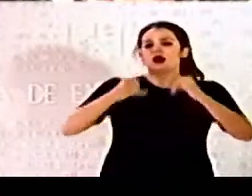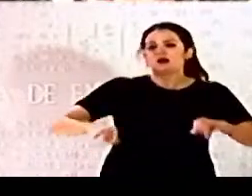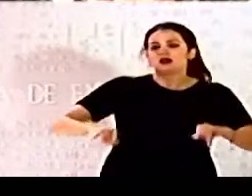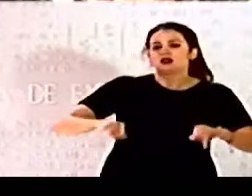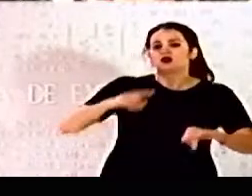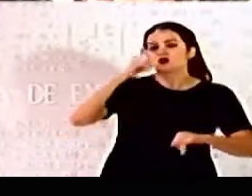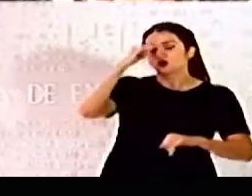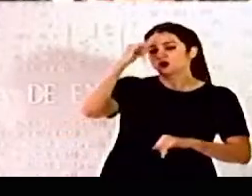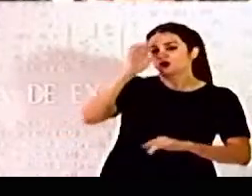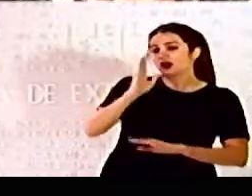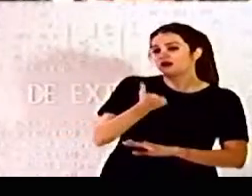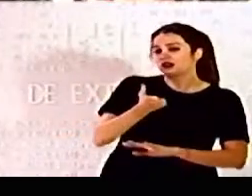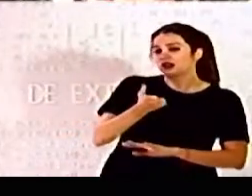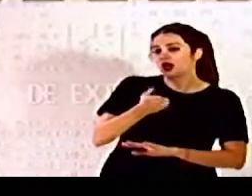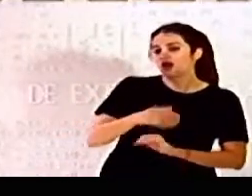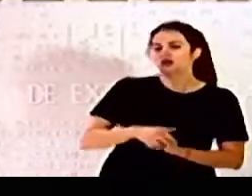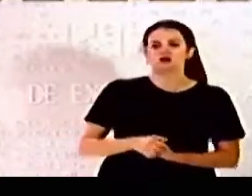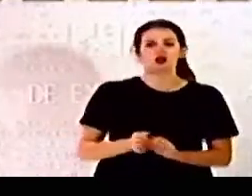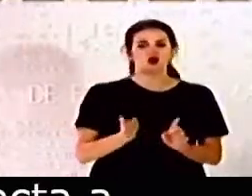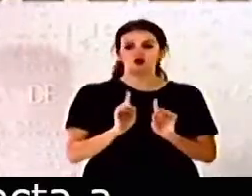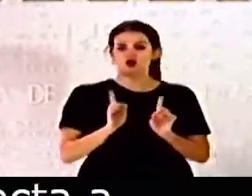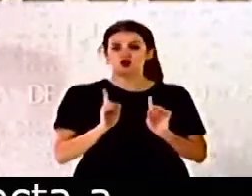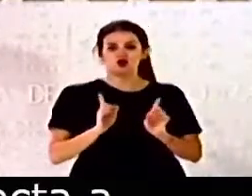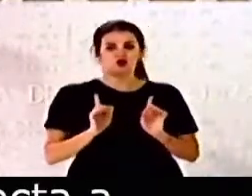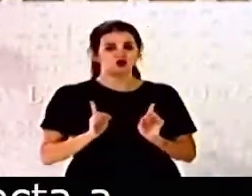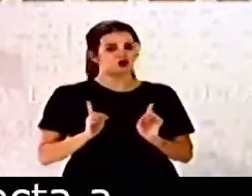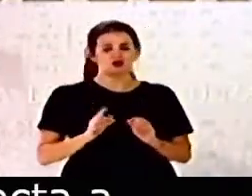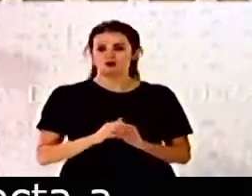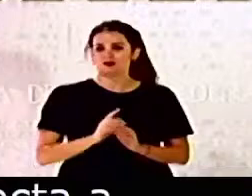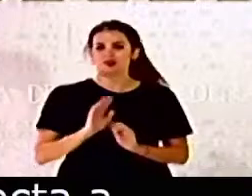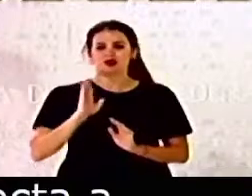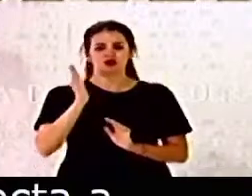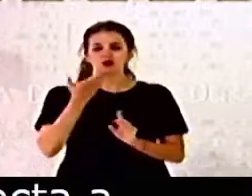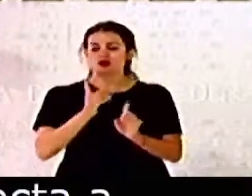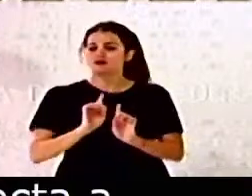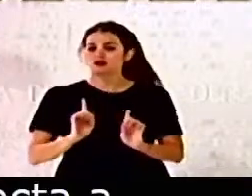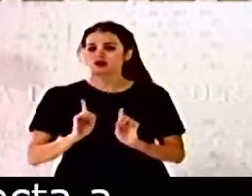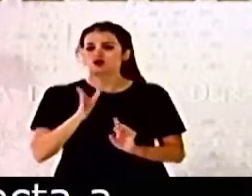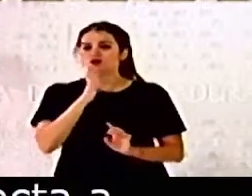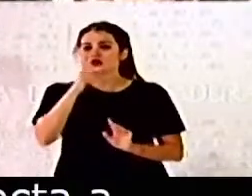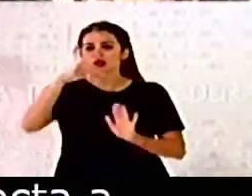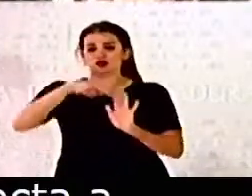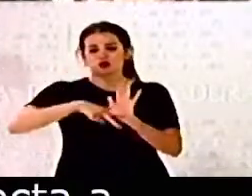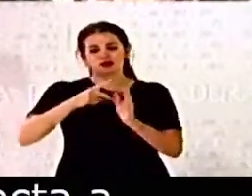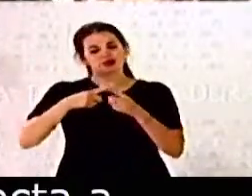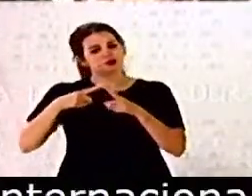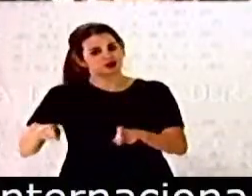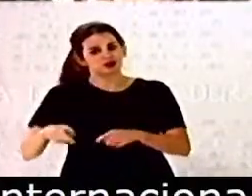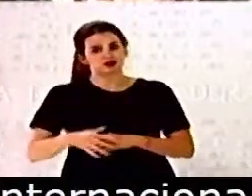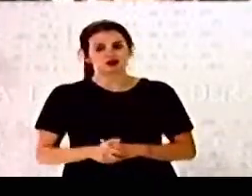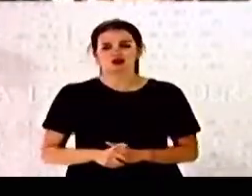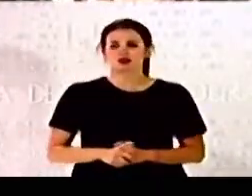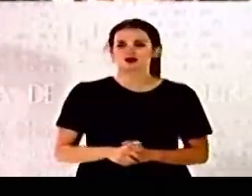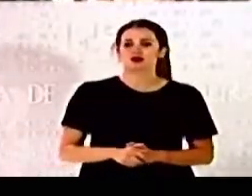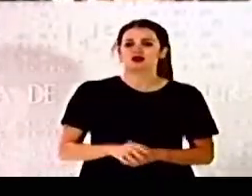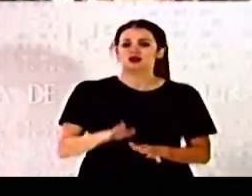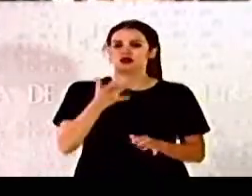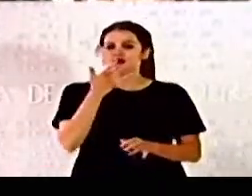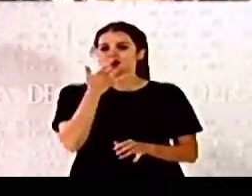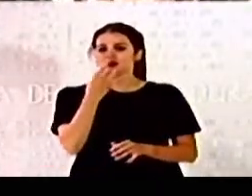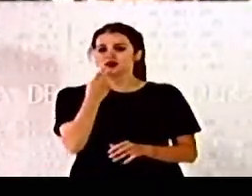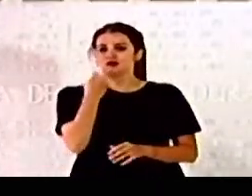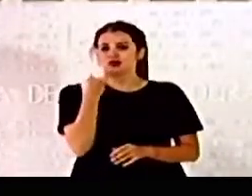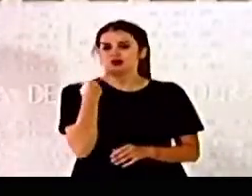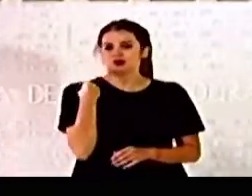No, eventos Festival del culturales Teatro. no, porque van por otra normativa distinta. La segunda cuestión, preguntarle. Es igual que si me pregunta sobre